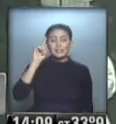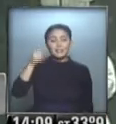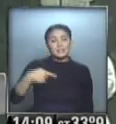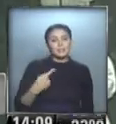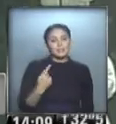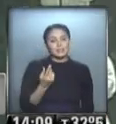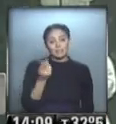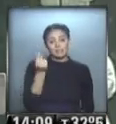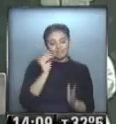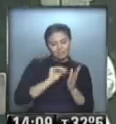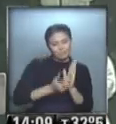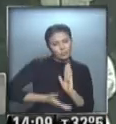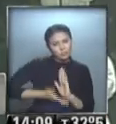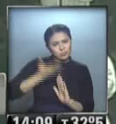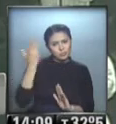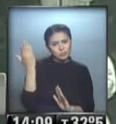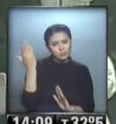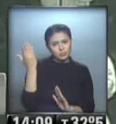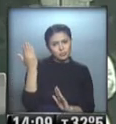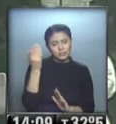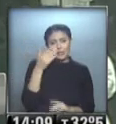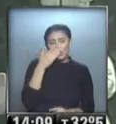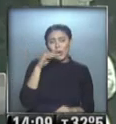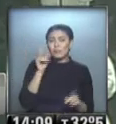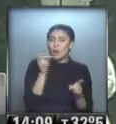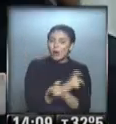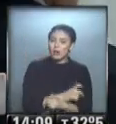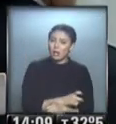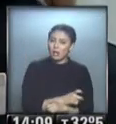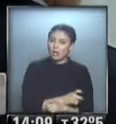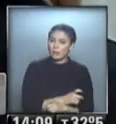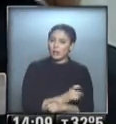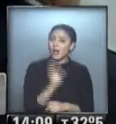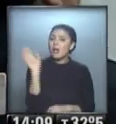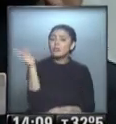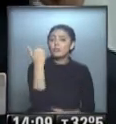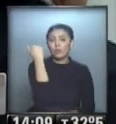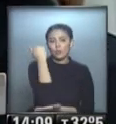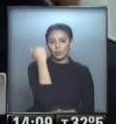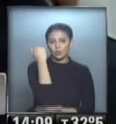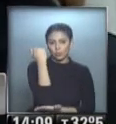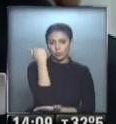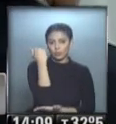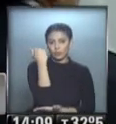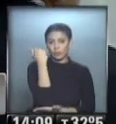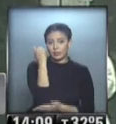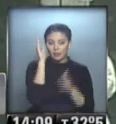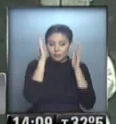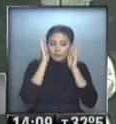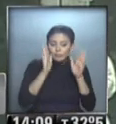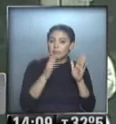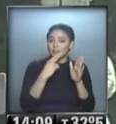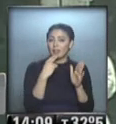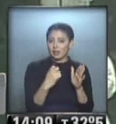en precios muy altos, que pusieran en severas dificultades a todas aquellas economías cuya matriz